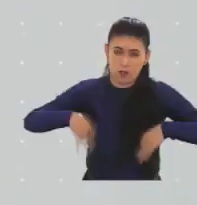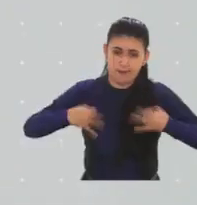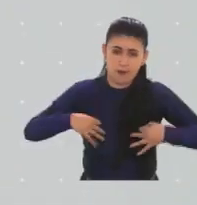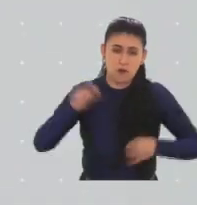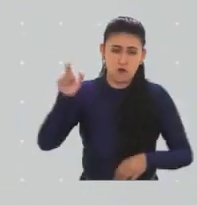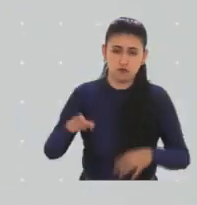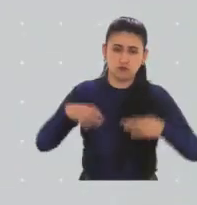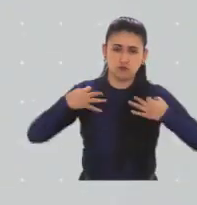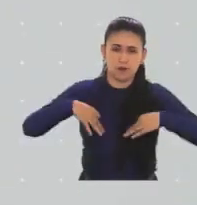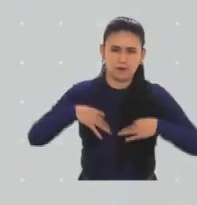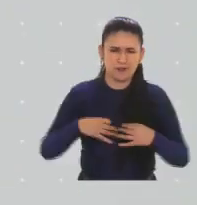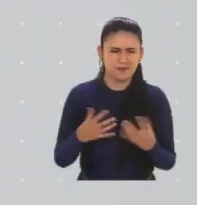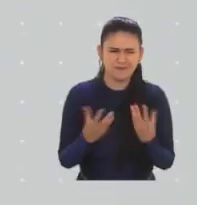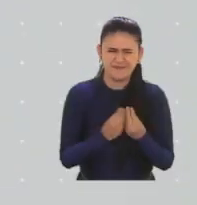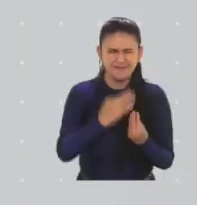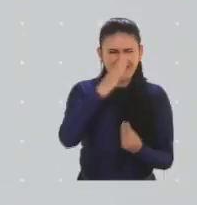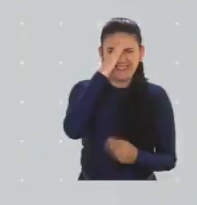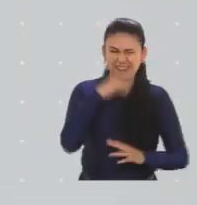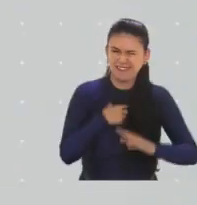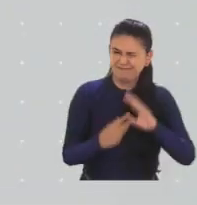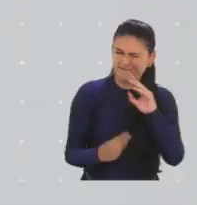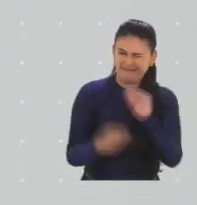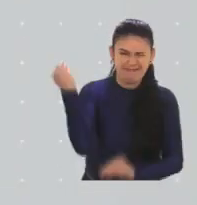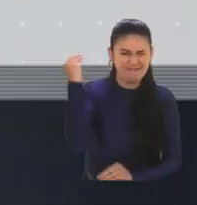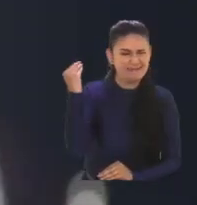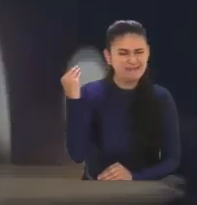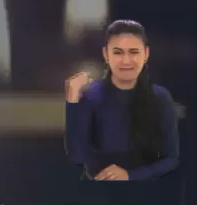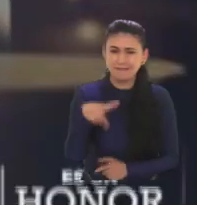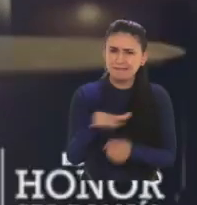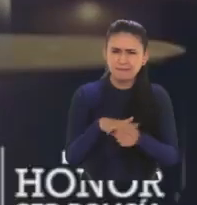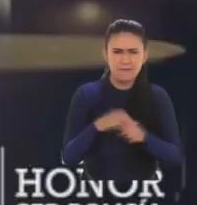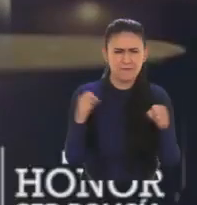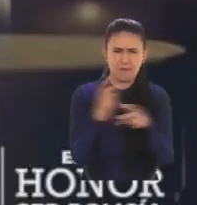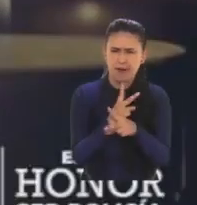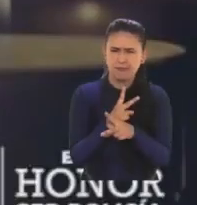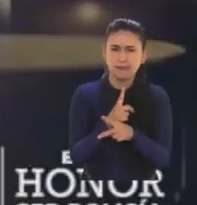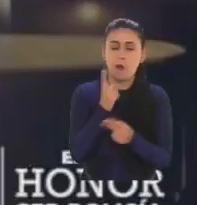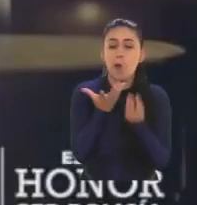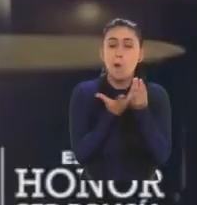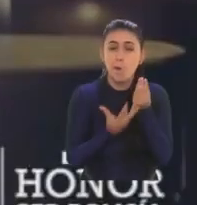autoridades también repudian este hecho de violencia. Recordemos que en este sector hacen